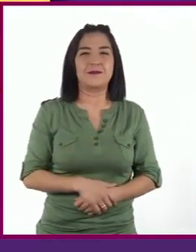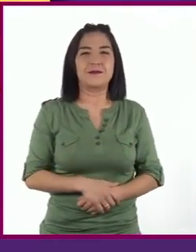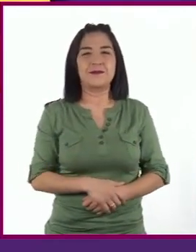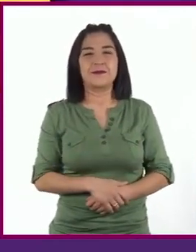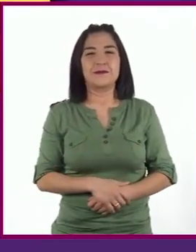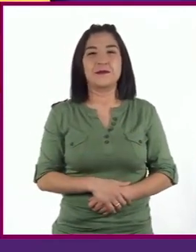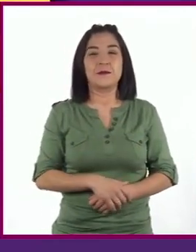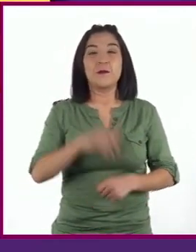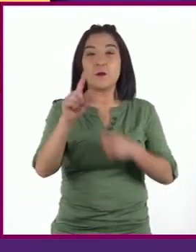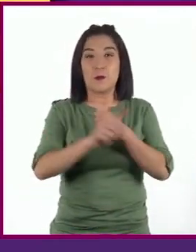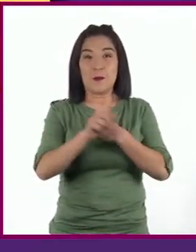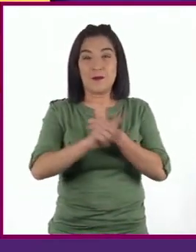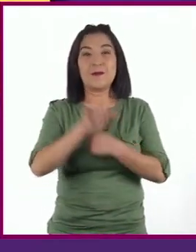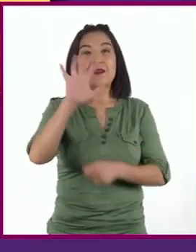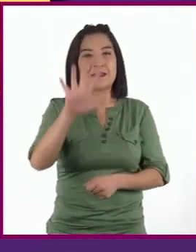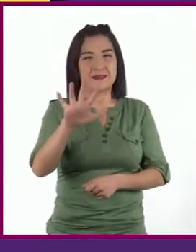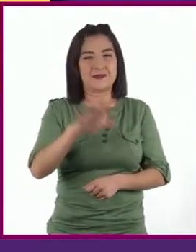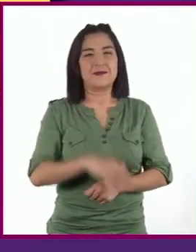Problema 5.